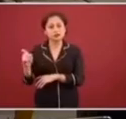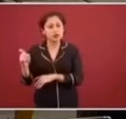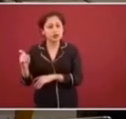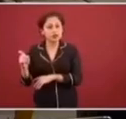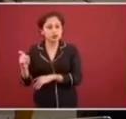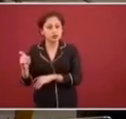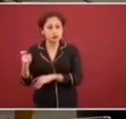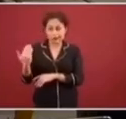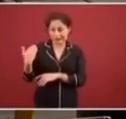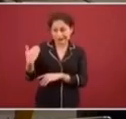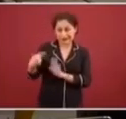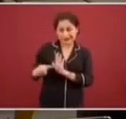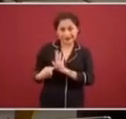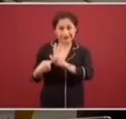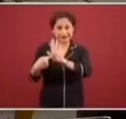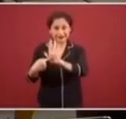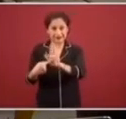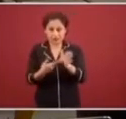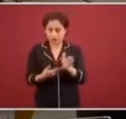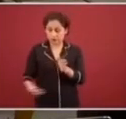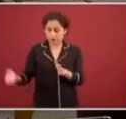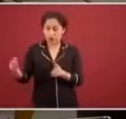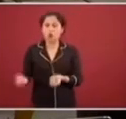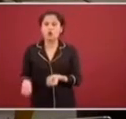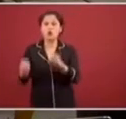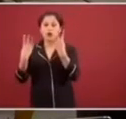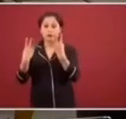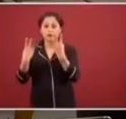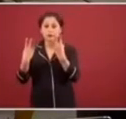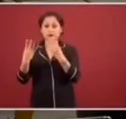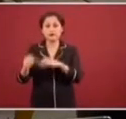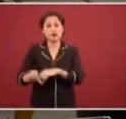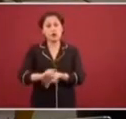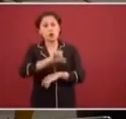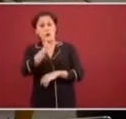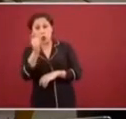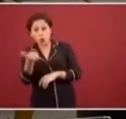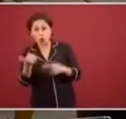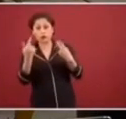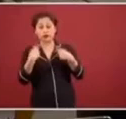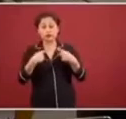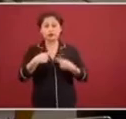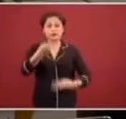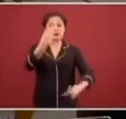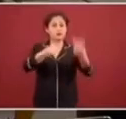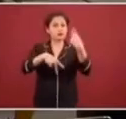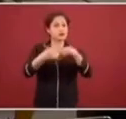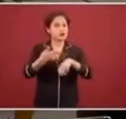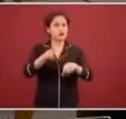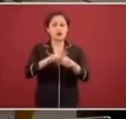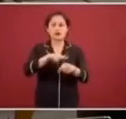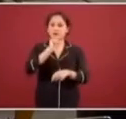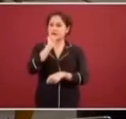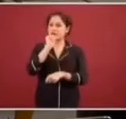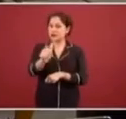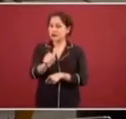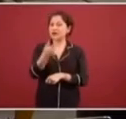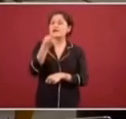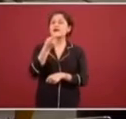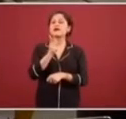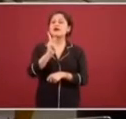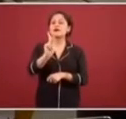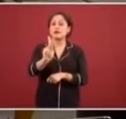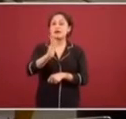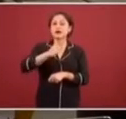que acabamos de informar, hay otros que no llegaron a consulta, pero estos métodos nos permiten decir